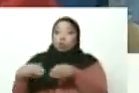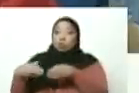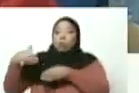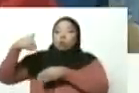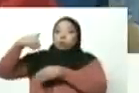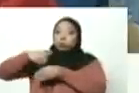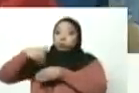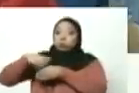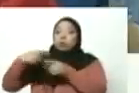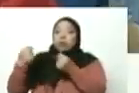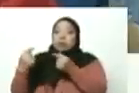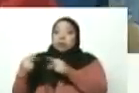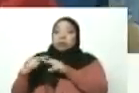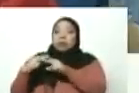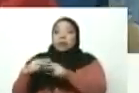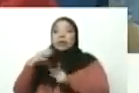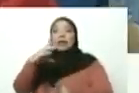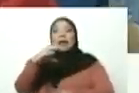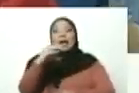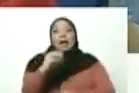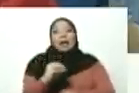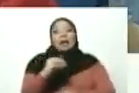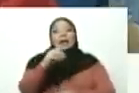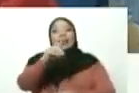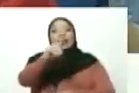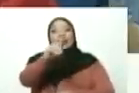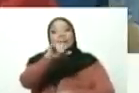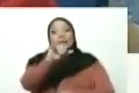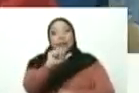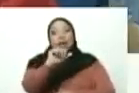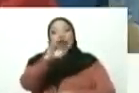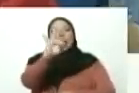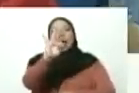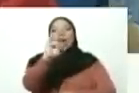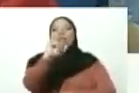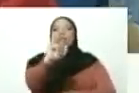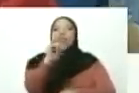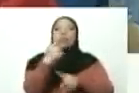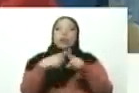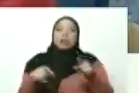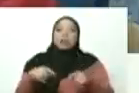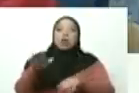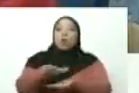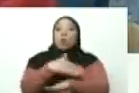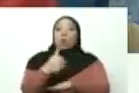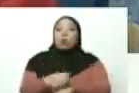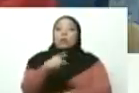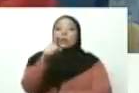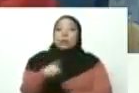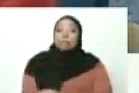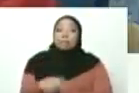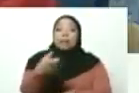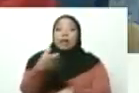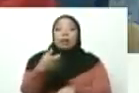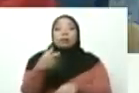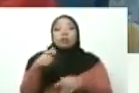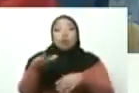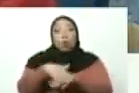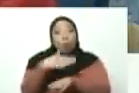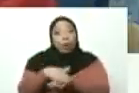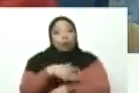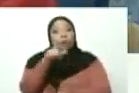crédito los trabajadores de cadafe carabobo y cojedes la caja de ahorros y préstamos de los